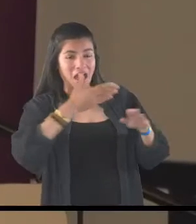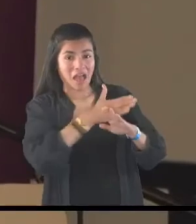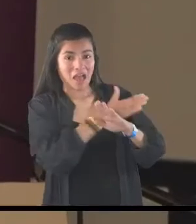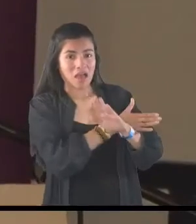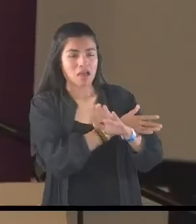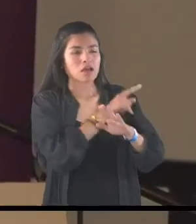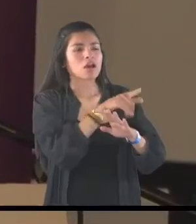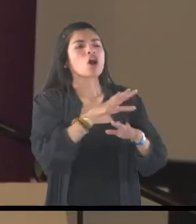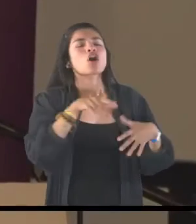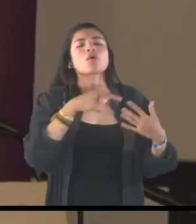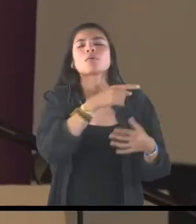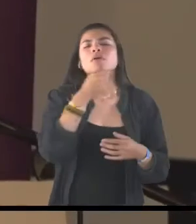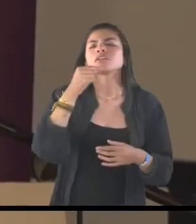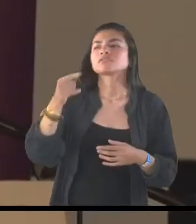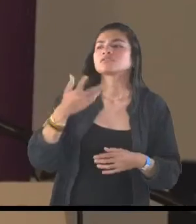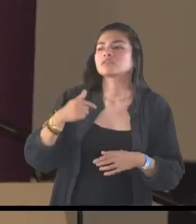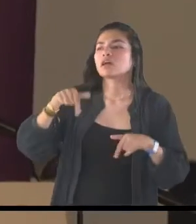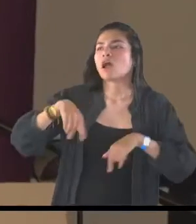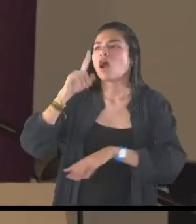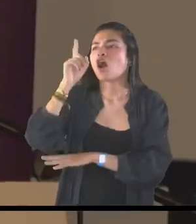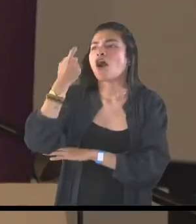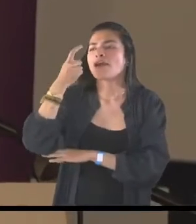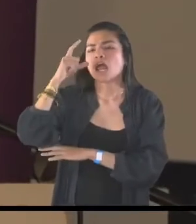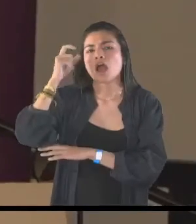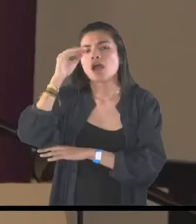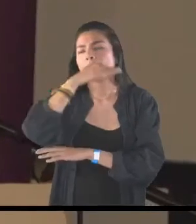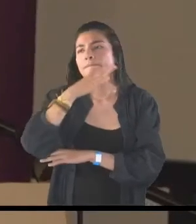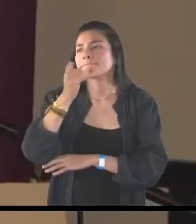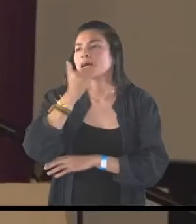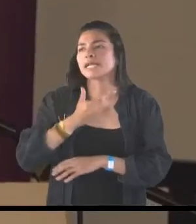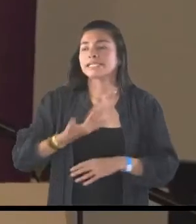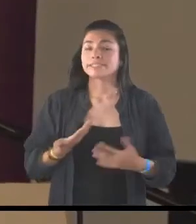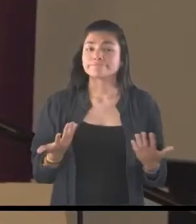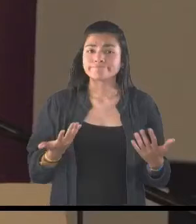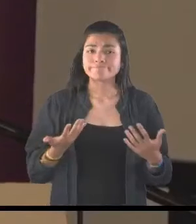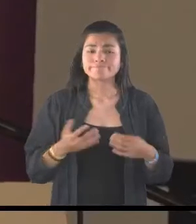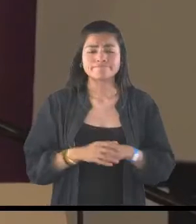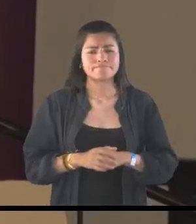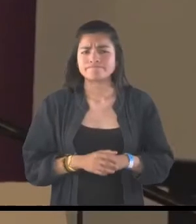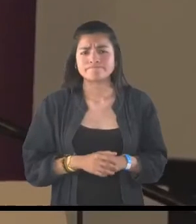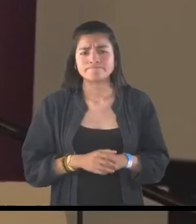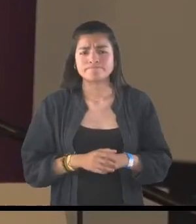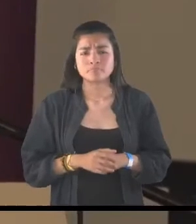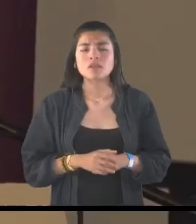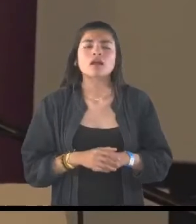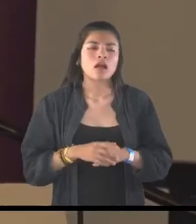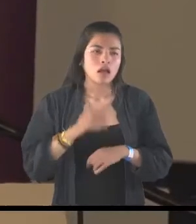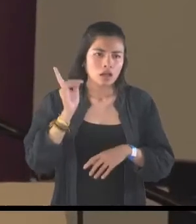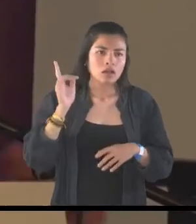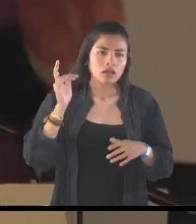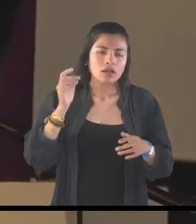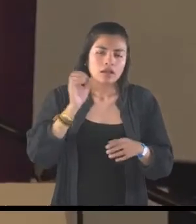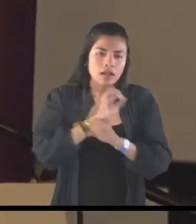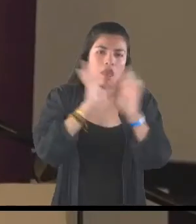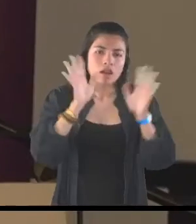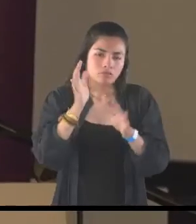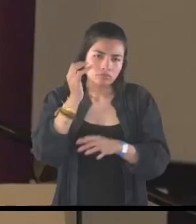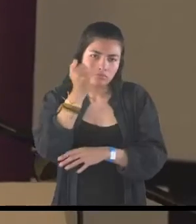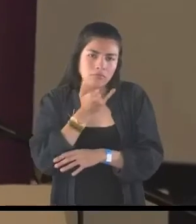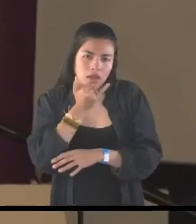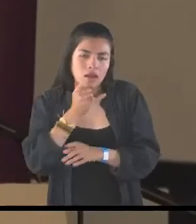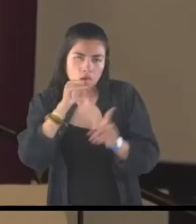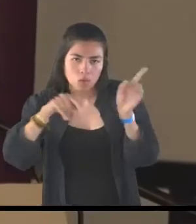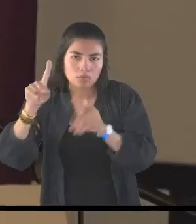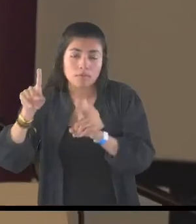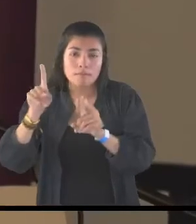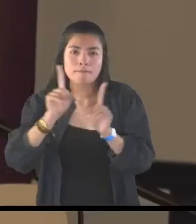que esto es un mal gobierno? Hay defectos, no los podemos negar, no somos perfectos, pero algo que ustedes tienen que